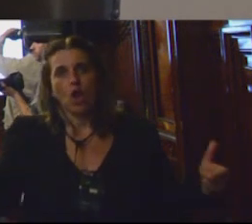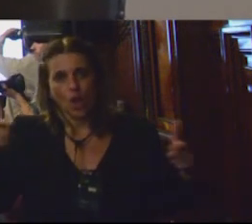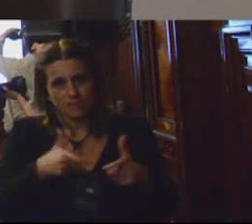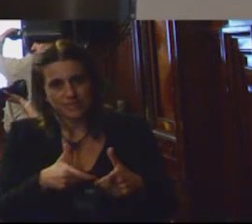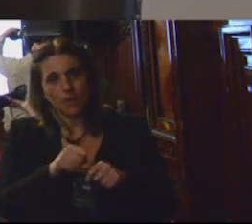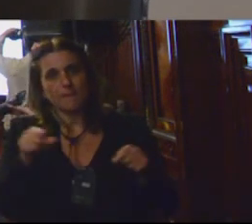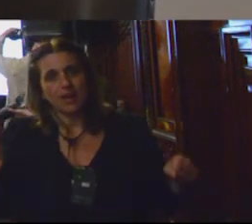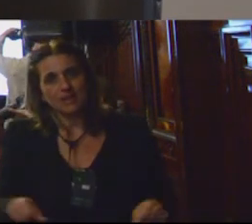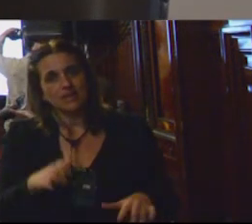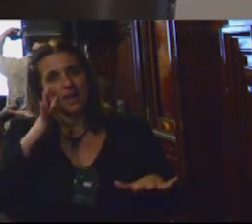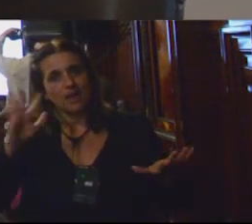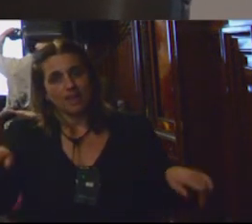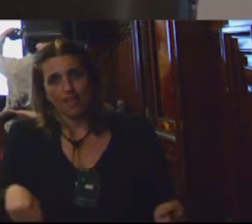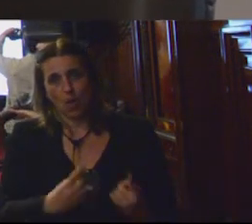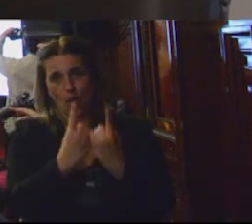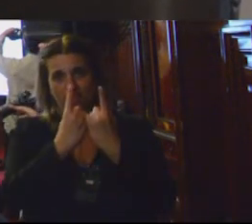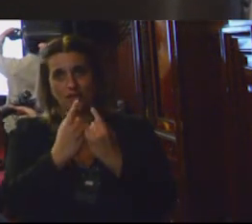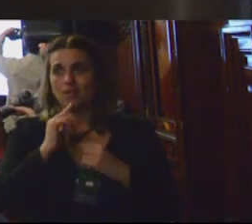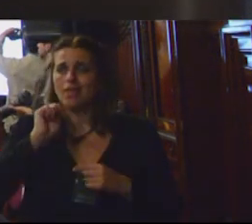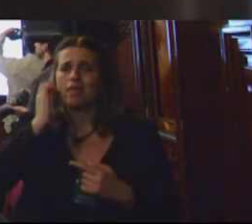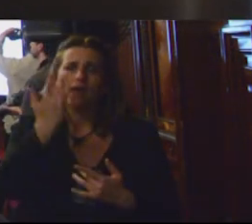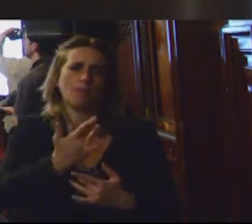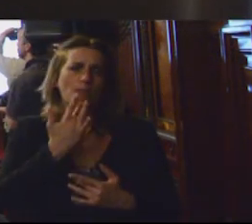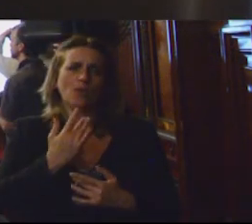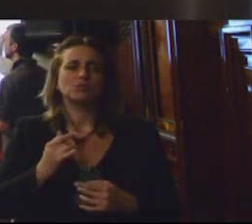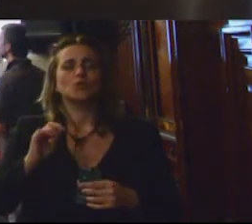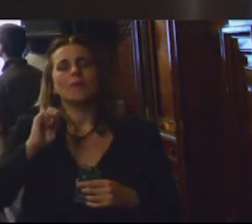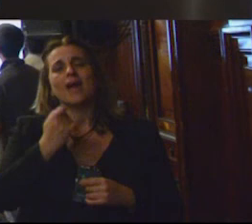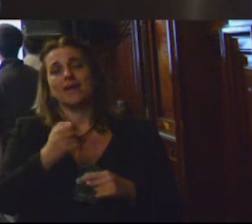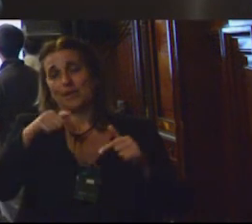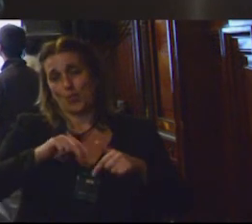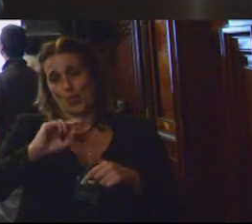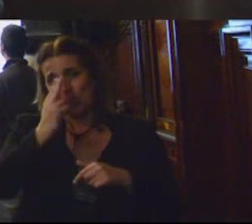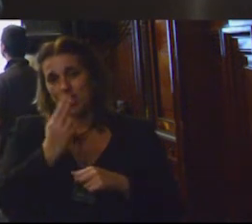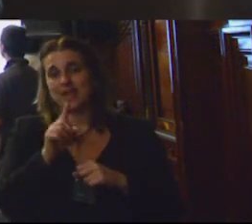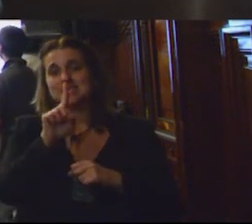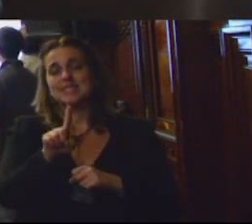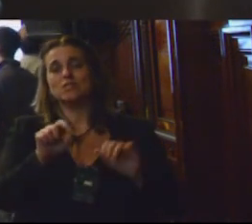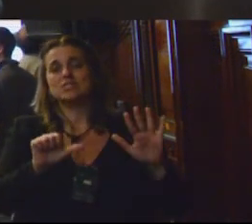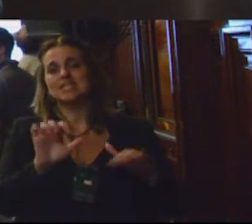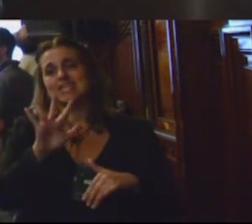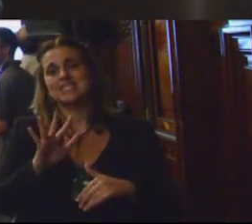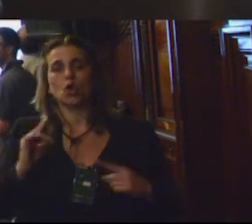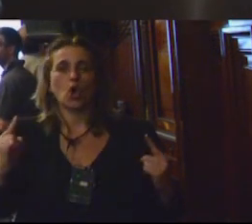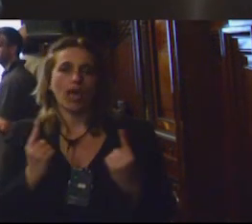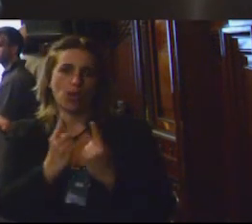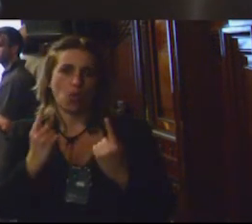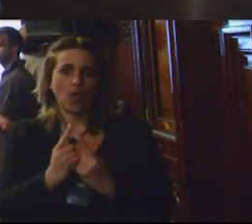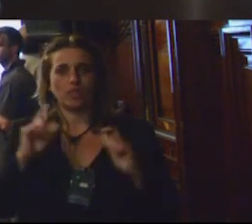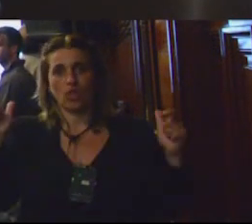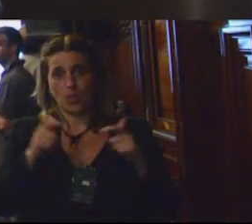para celebrar en este bello país el 165 periodo de sesiones de nuestra comisión.